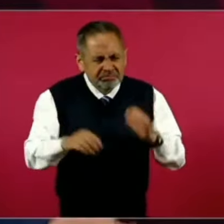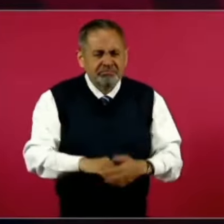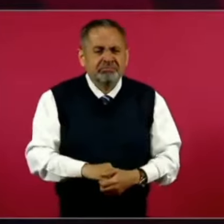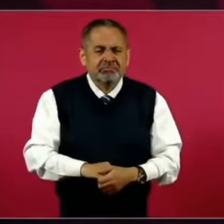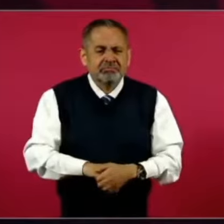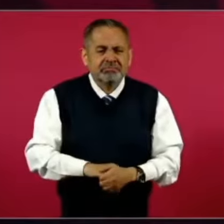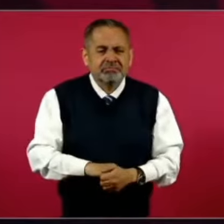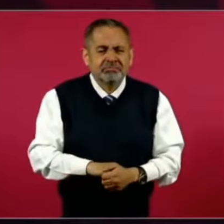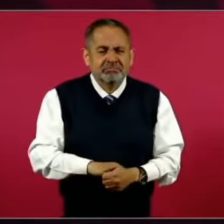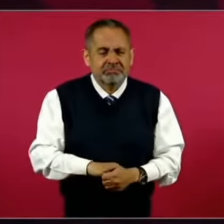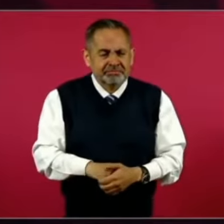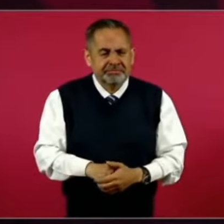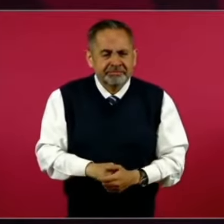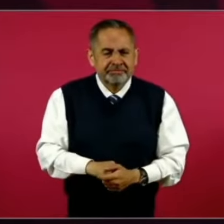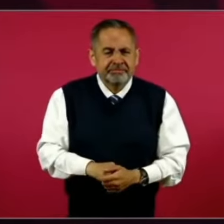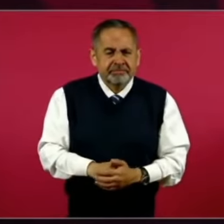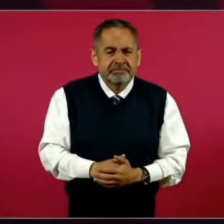que